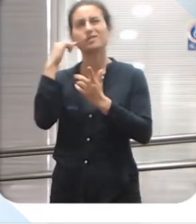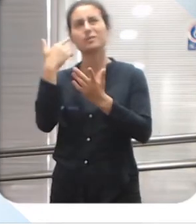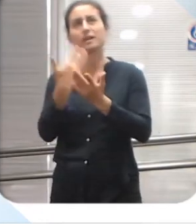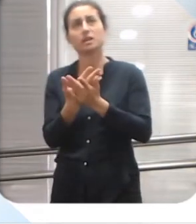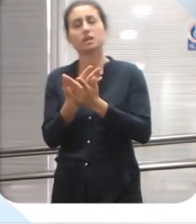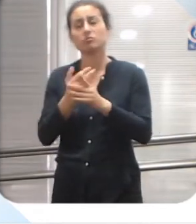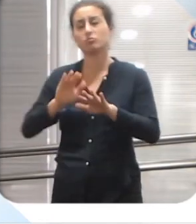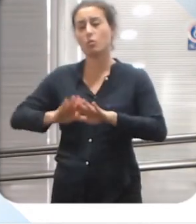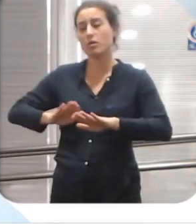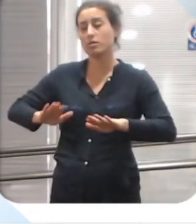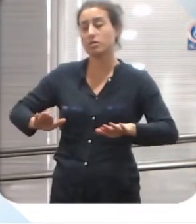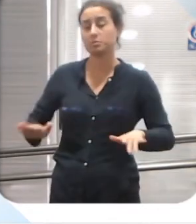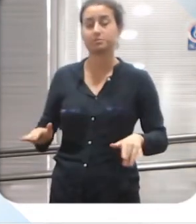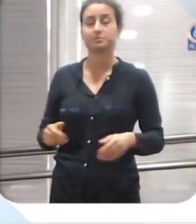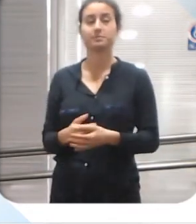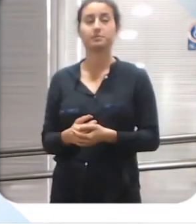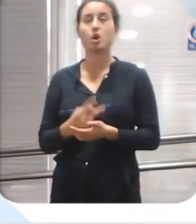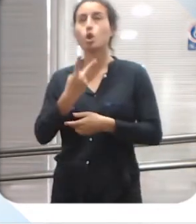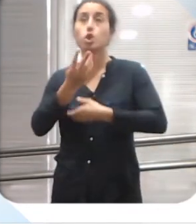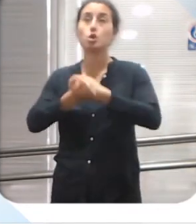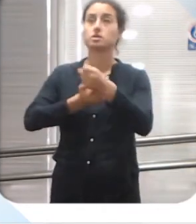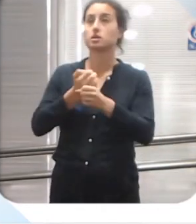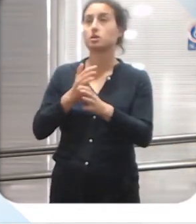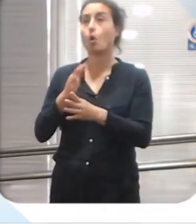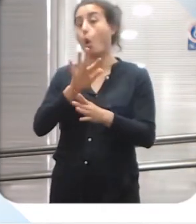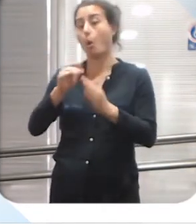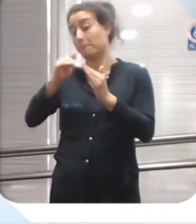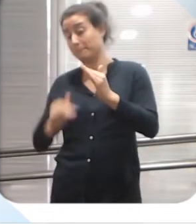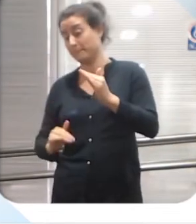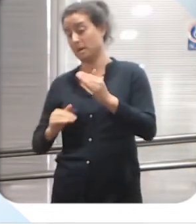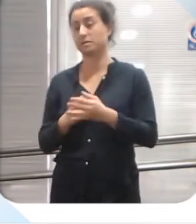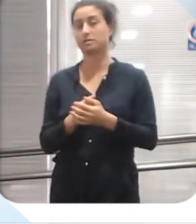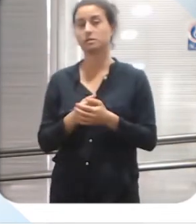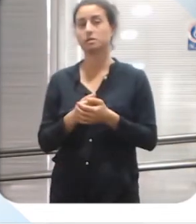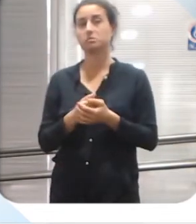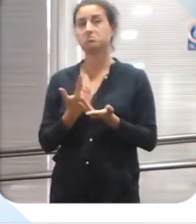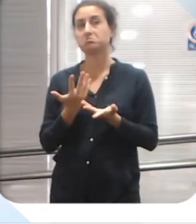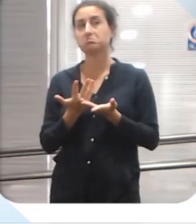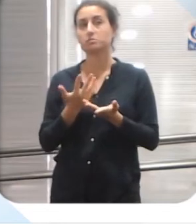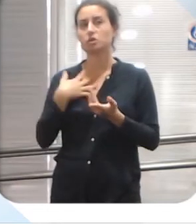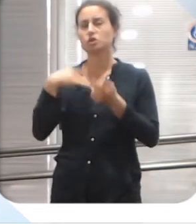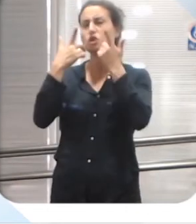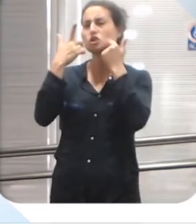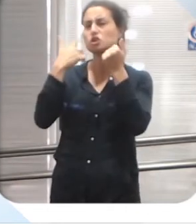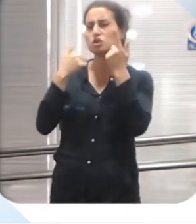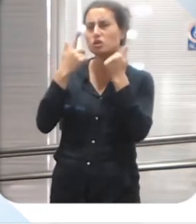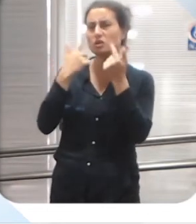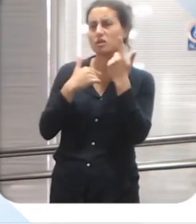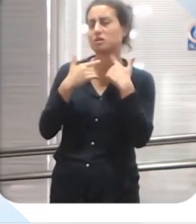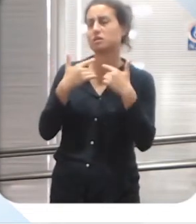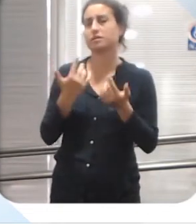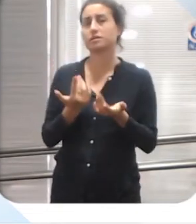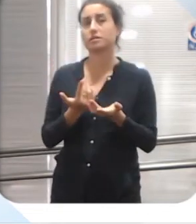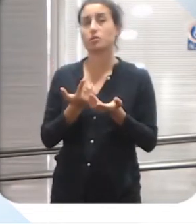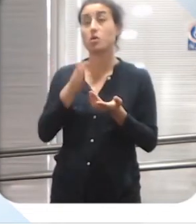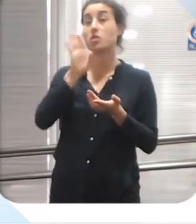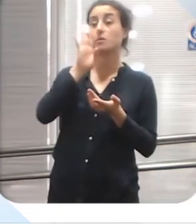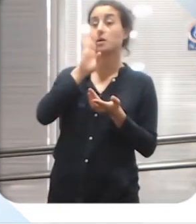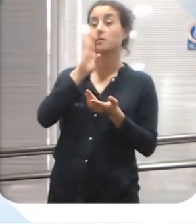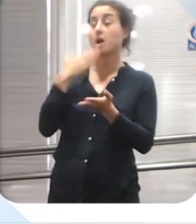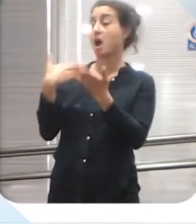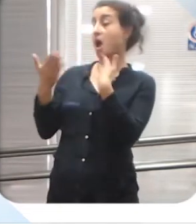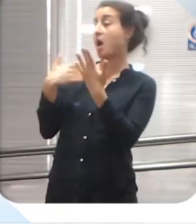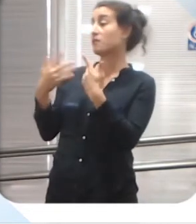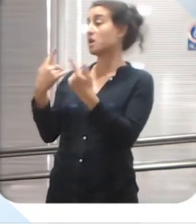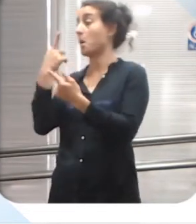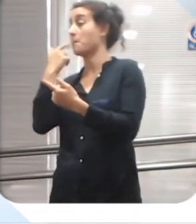eso cuando el niño tiene 2 años o menos y de repente llora cuando la mamá conversa con